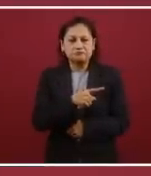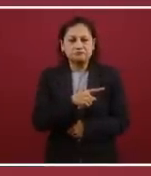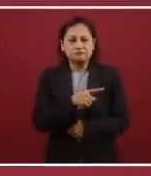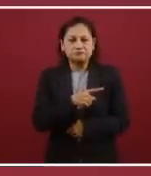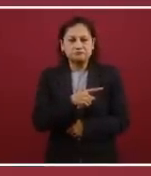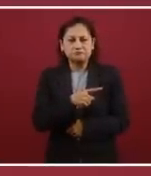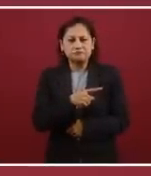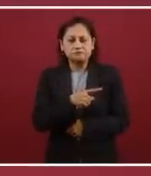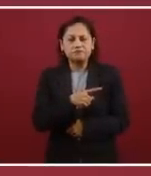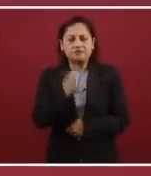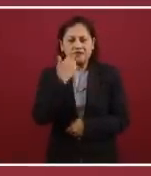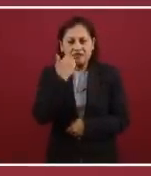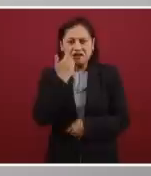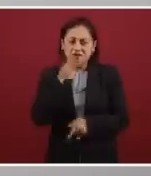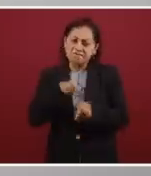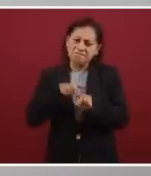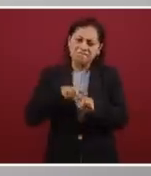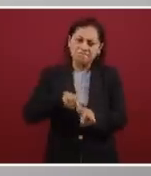engaño,